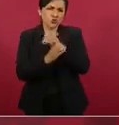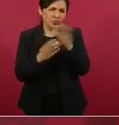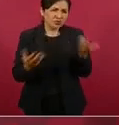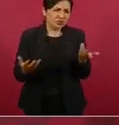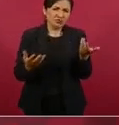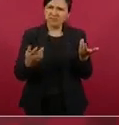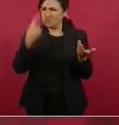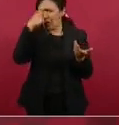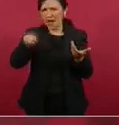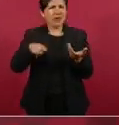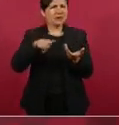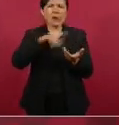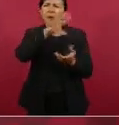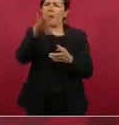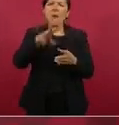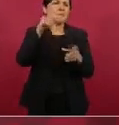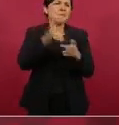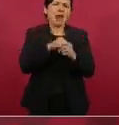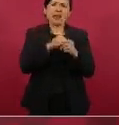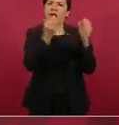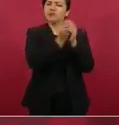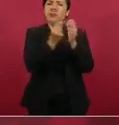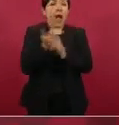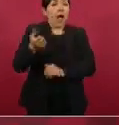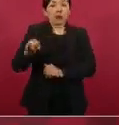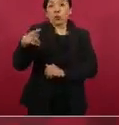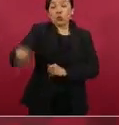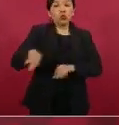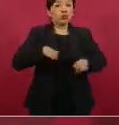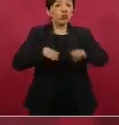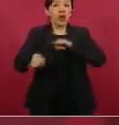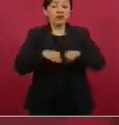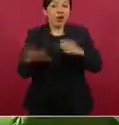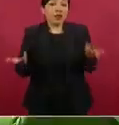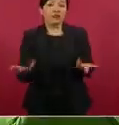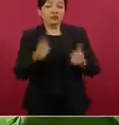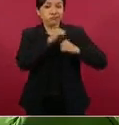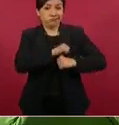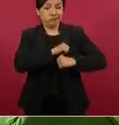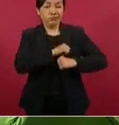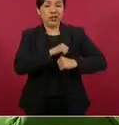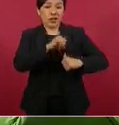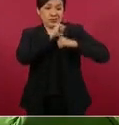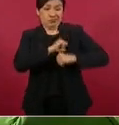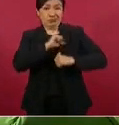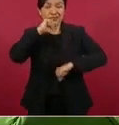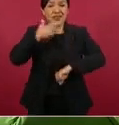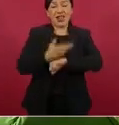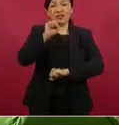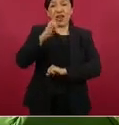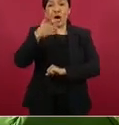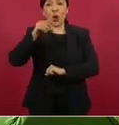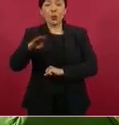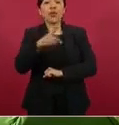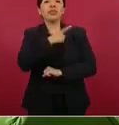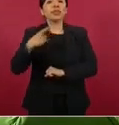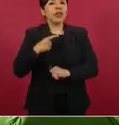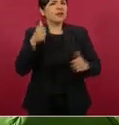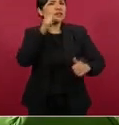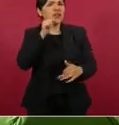de todo tipo, es su trabajo. El secretario de Gobernación debe de mantener